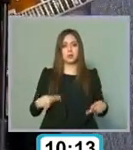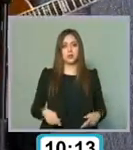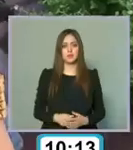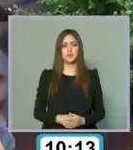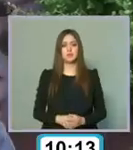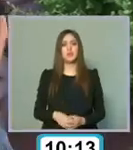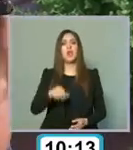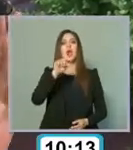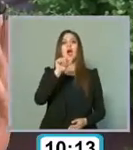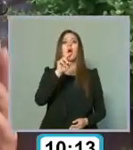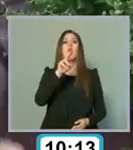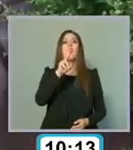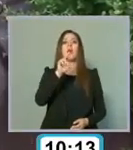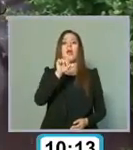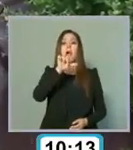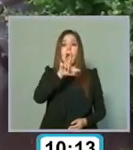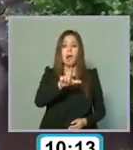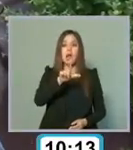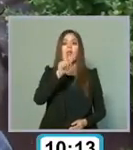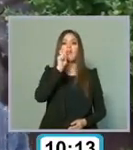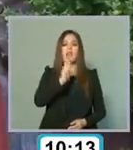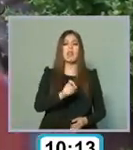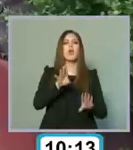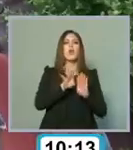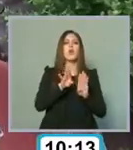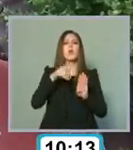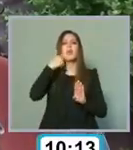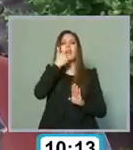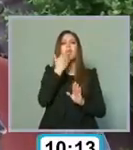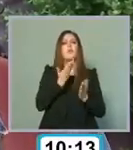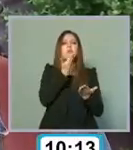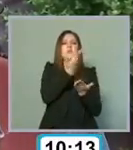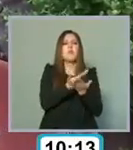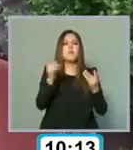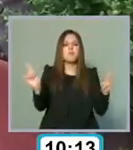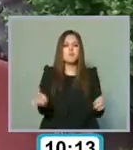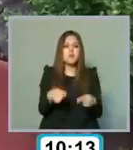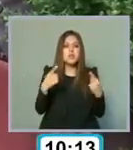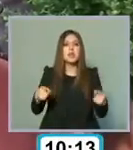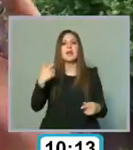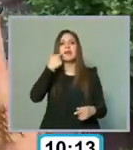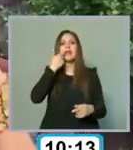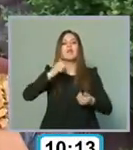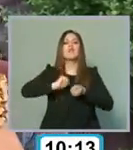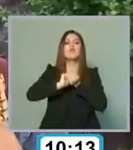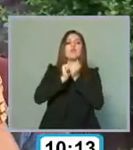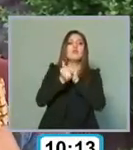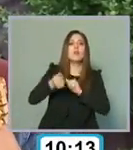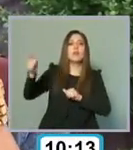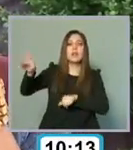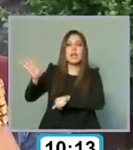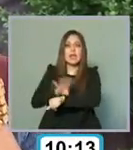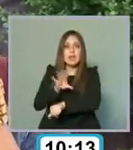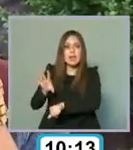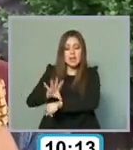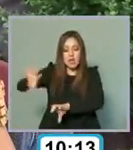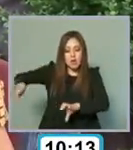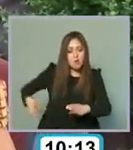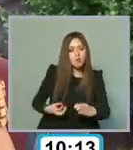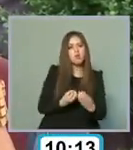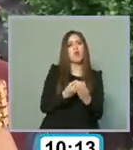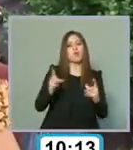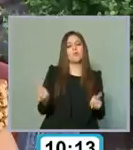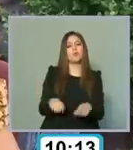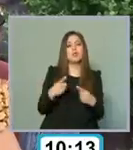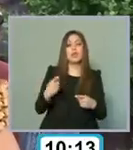Aural es una propuesta que buscaba tratar de traer esta energía a la música, ¿no? Creo que cuando nos formamos